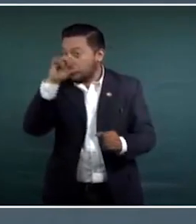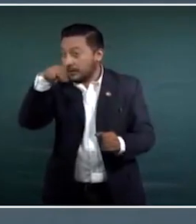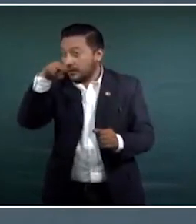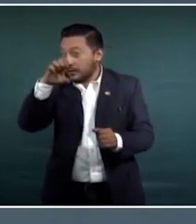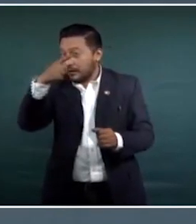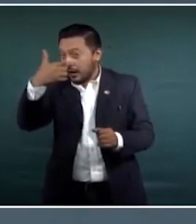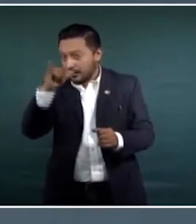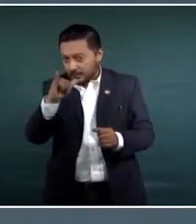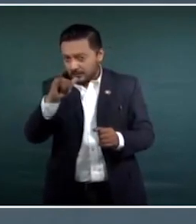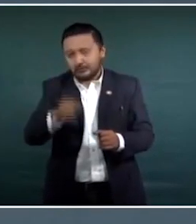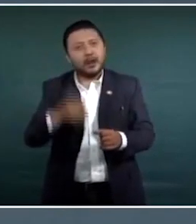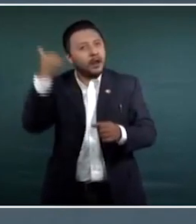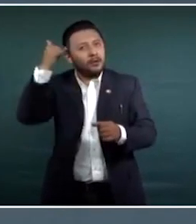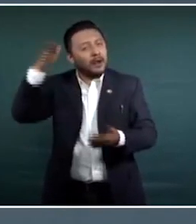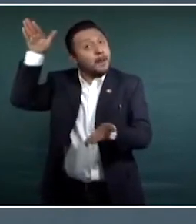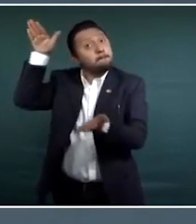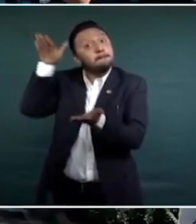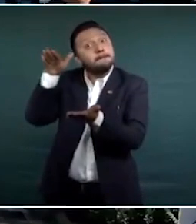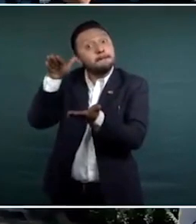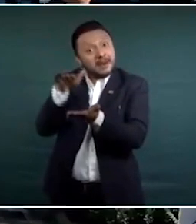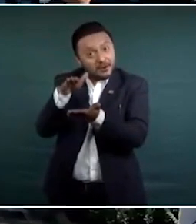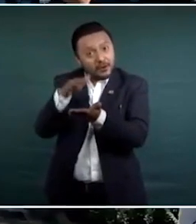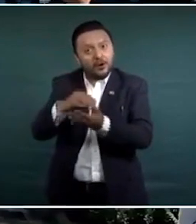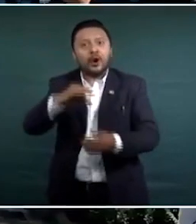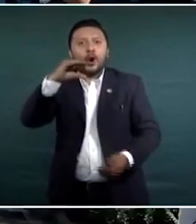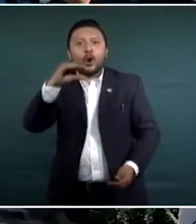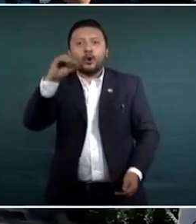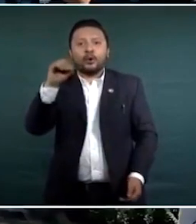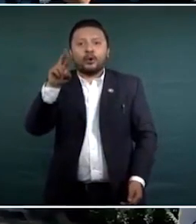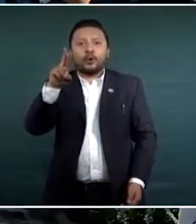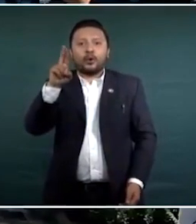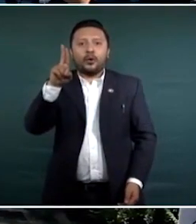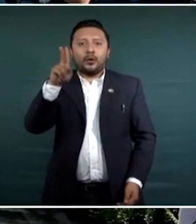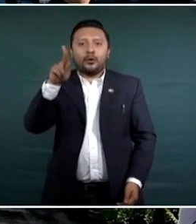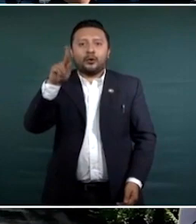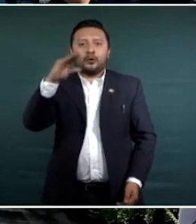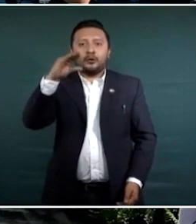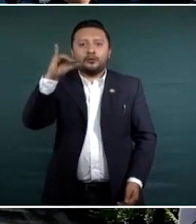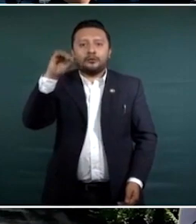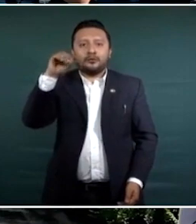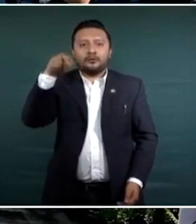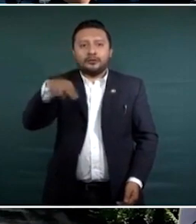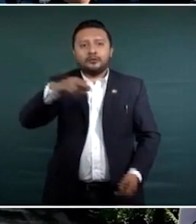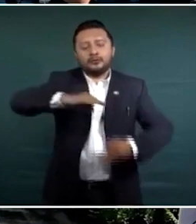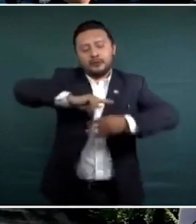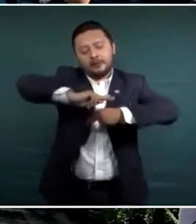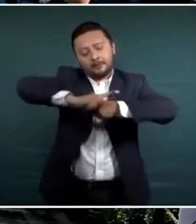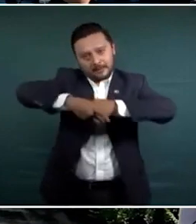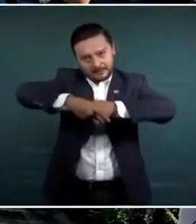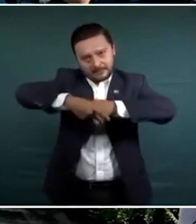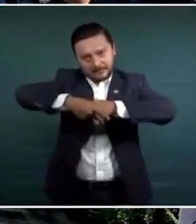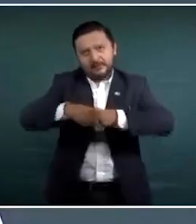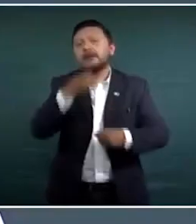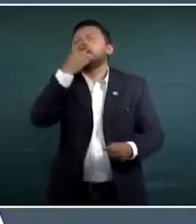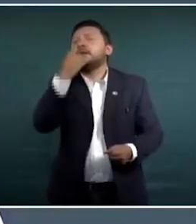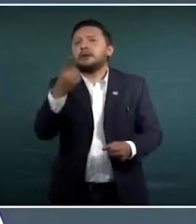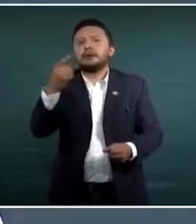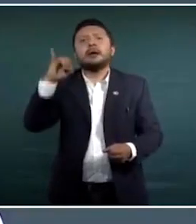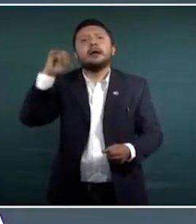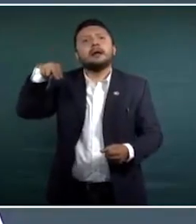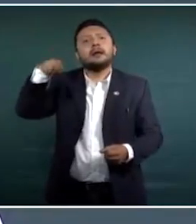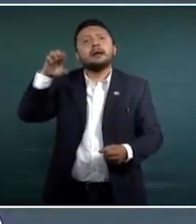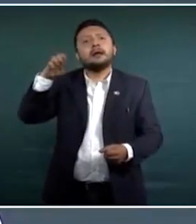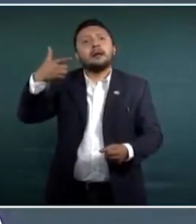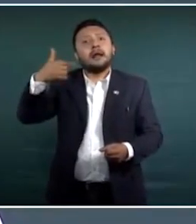Yucatán es la entidad con menor percepción de corrupción de todo el país y que también, de acuerdo a esta encuesta del INEGI,